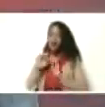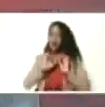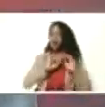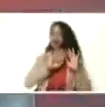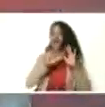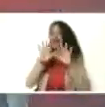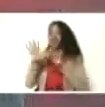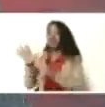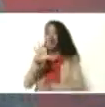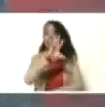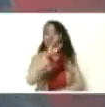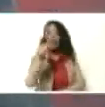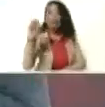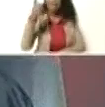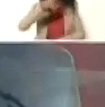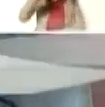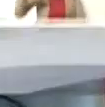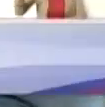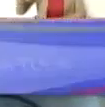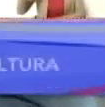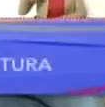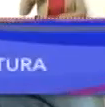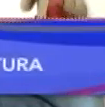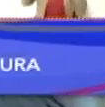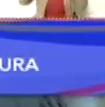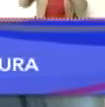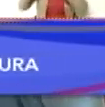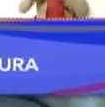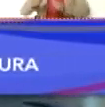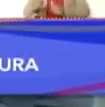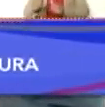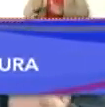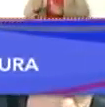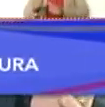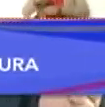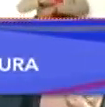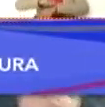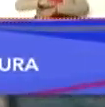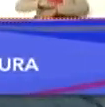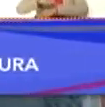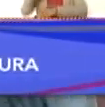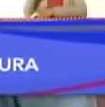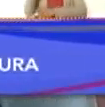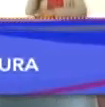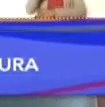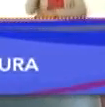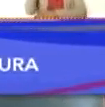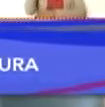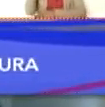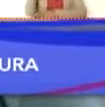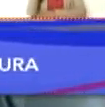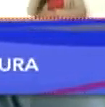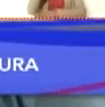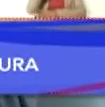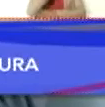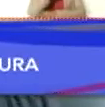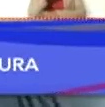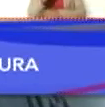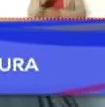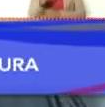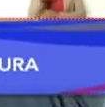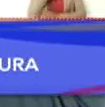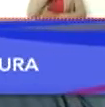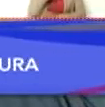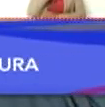más de 500 personas que son artistas de carne y hueso, venezolanos y venezolanas, que han pasado un año muy